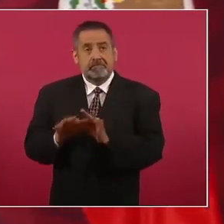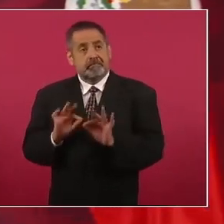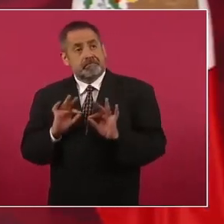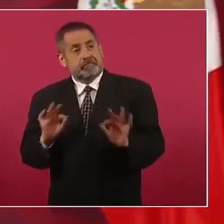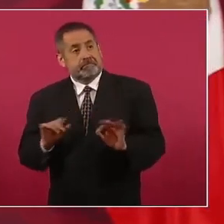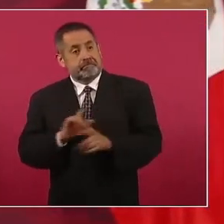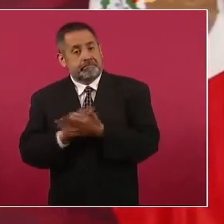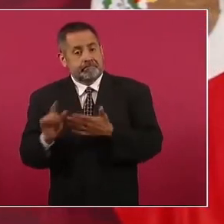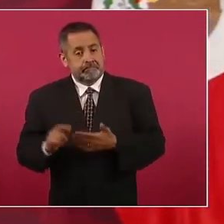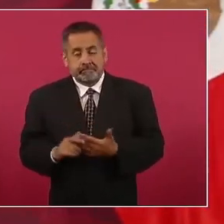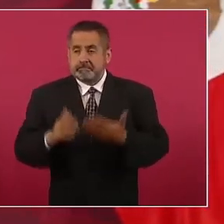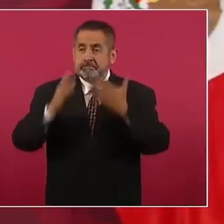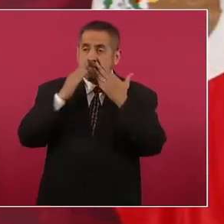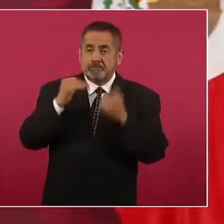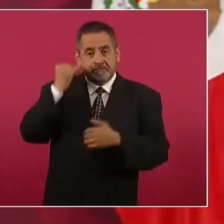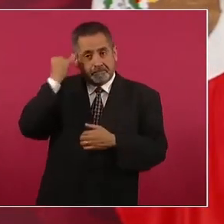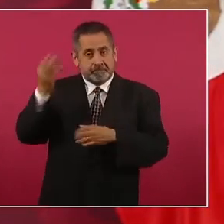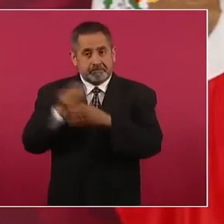no hay franquismo.